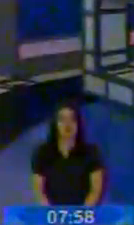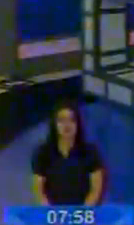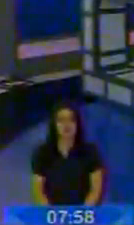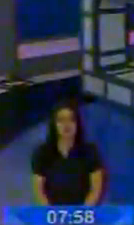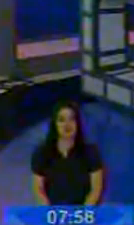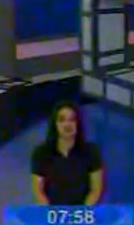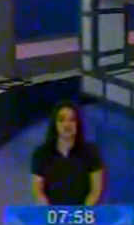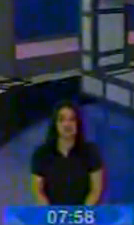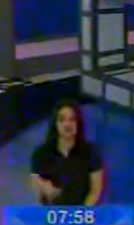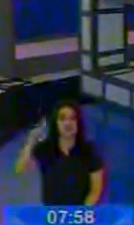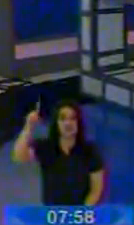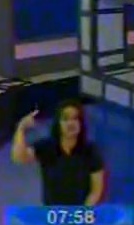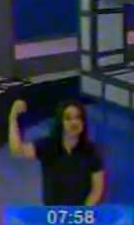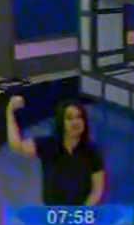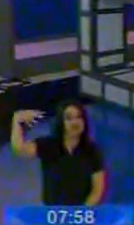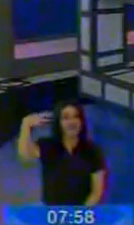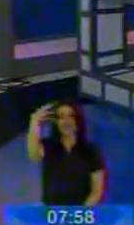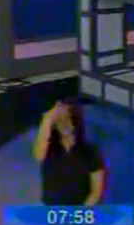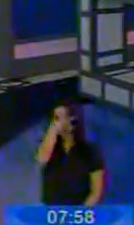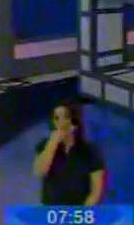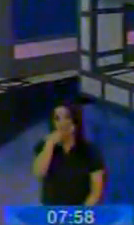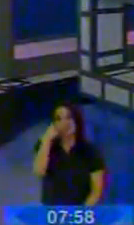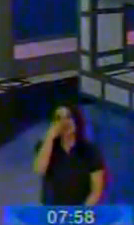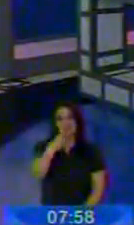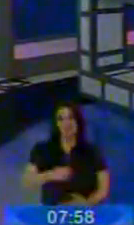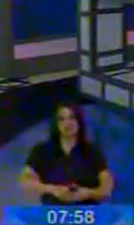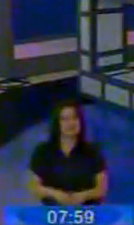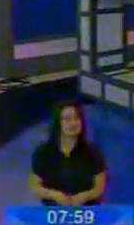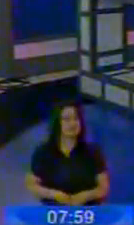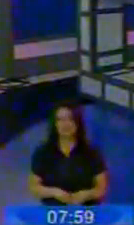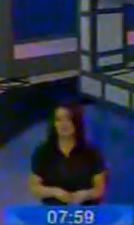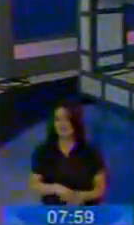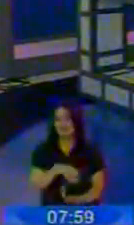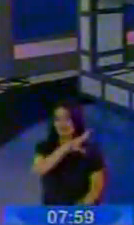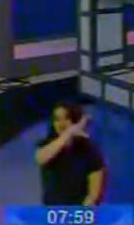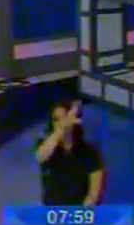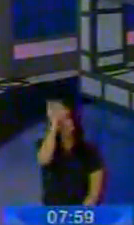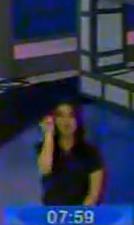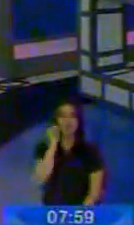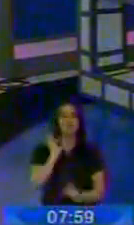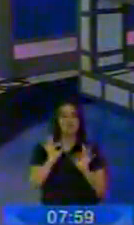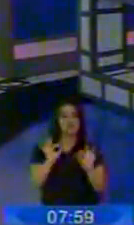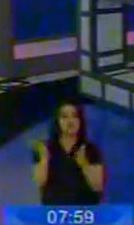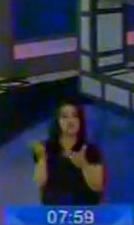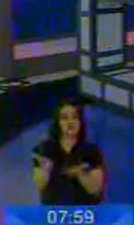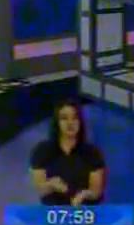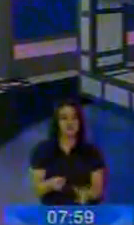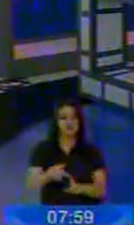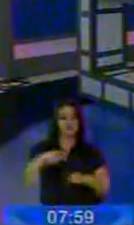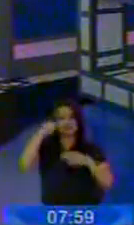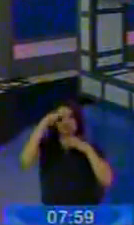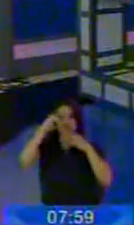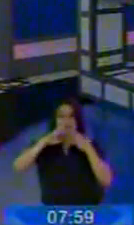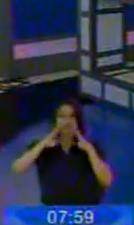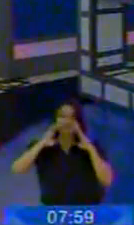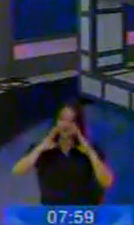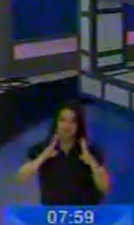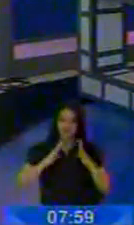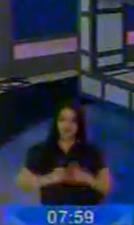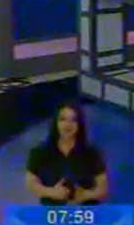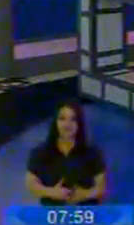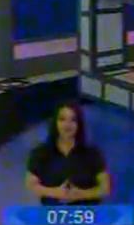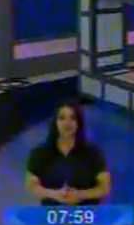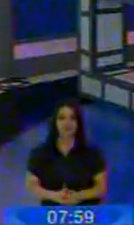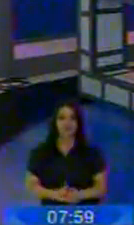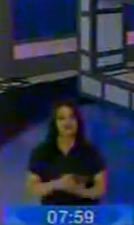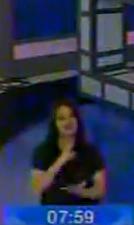y con un sol maravilloso, Horizon Corral, cielo despejado. Damos la bienvenida al primer noticiero de la comunidad. Así es, les